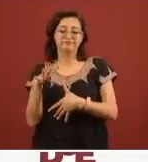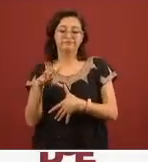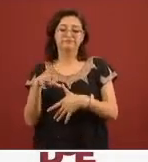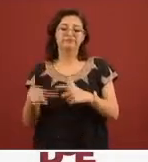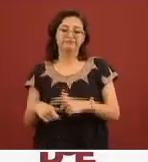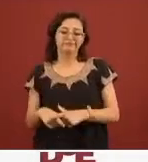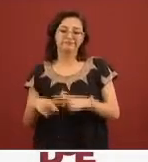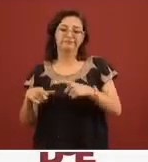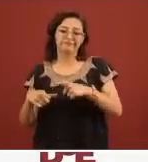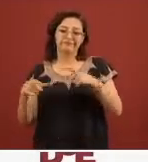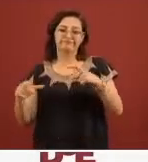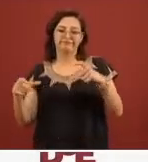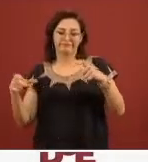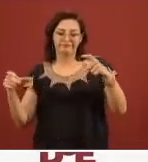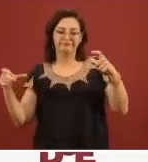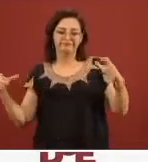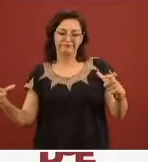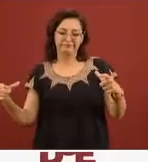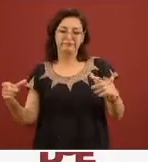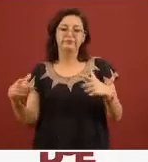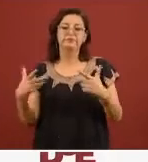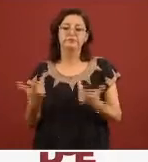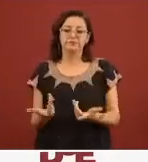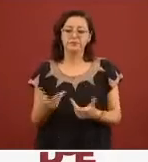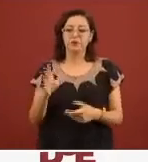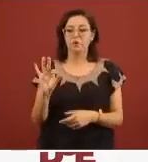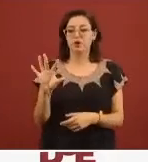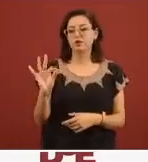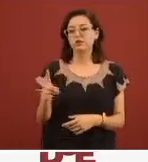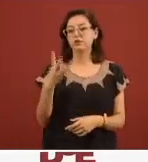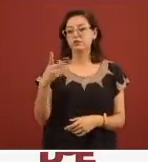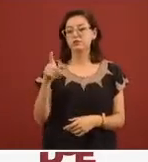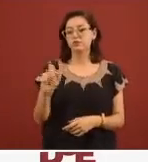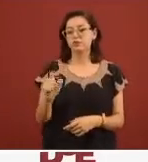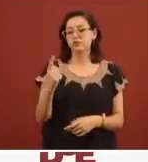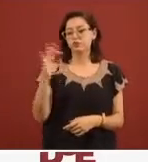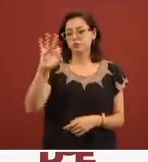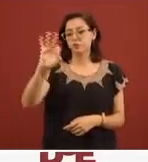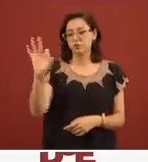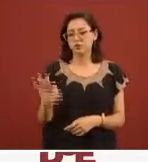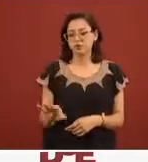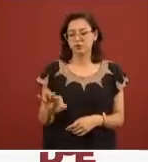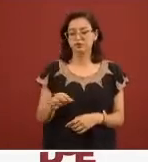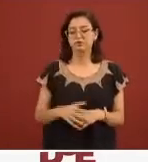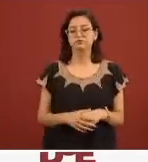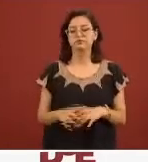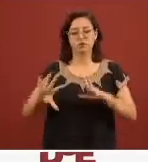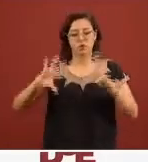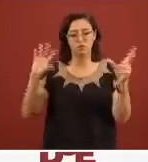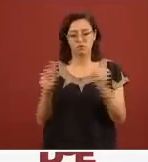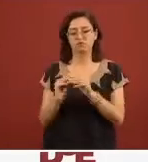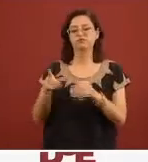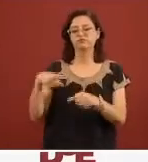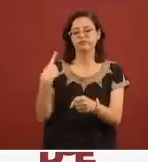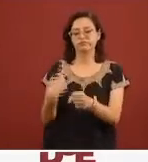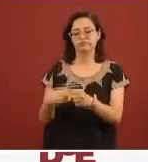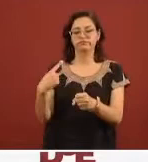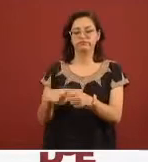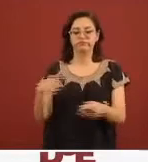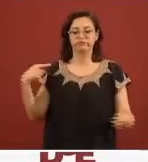Américas continúa su incremento, ahora ya de un 44%, o sea, del total de casos